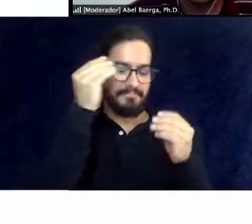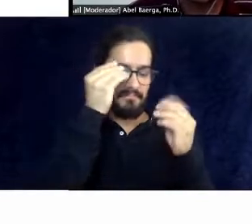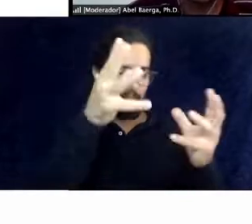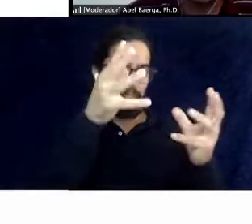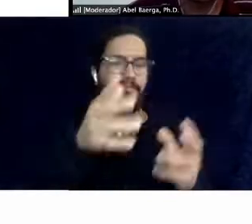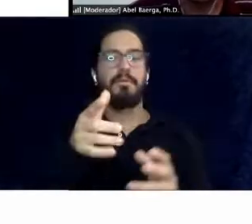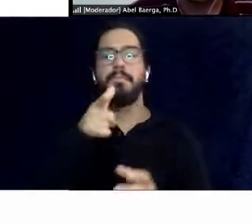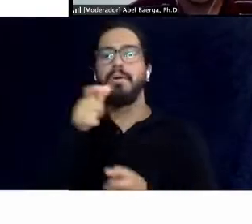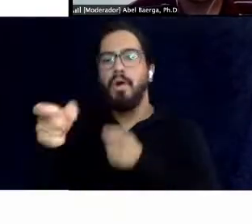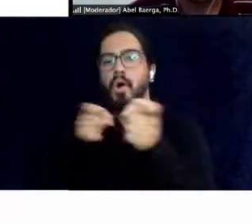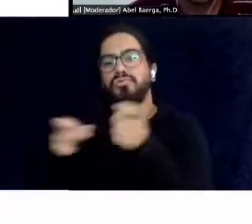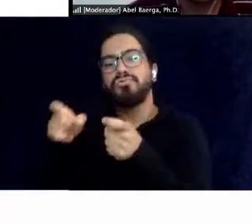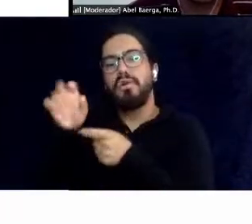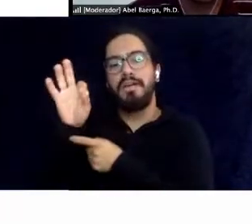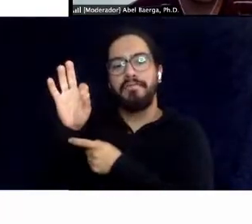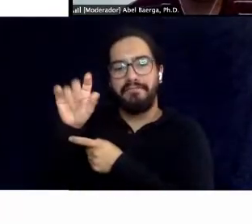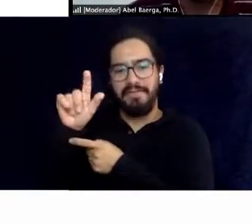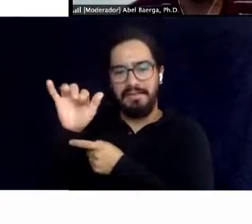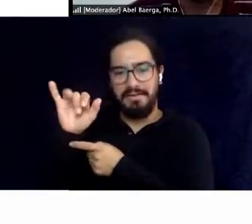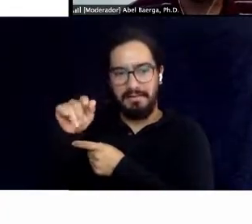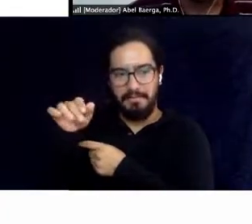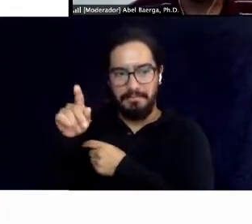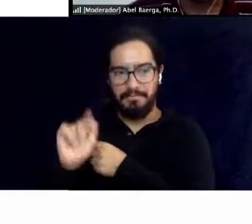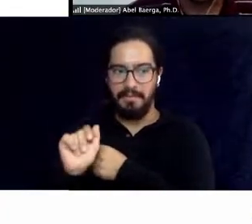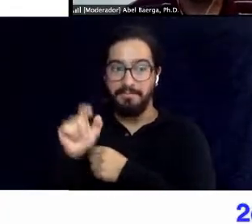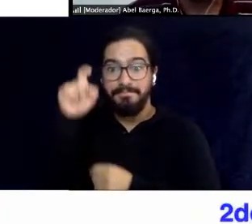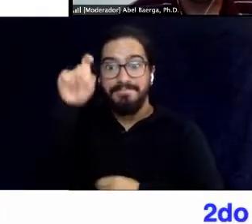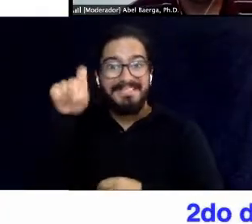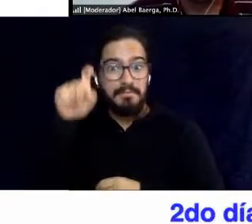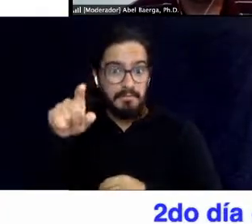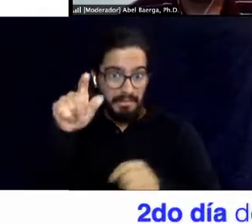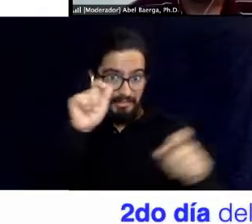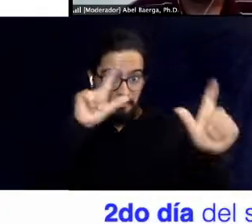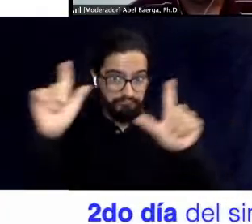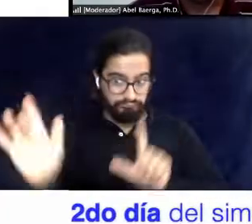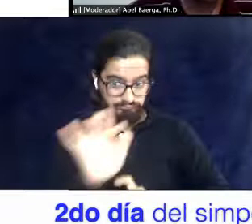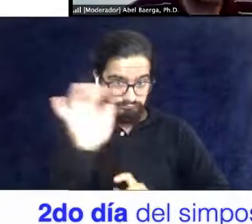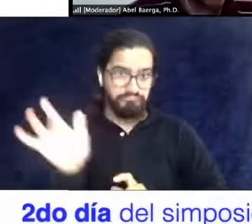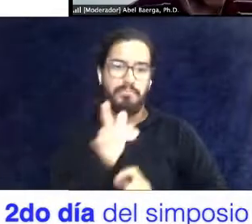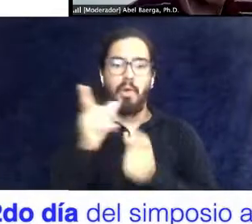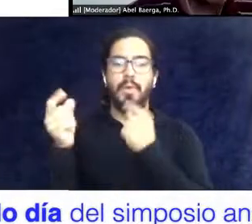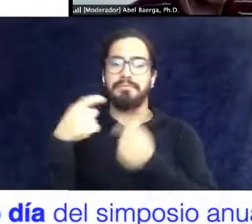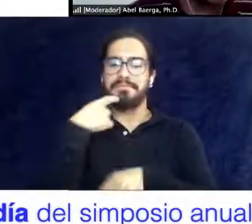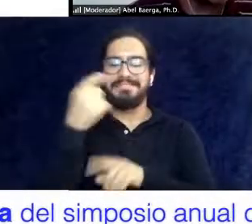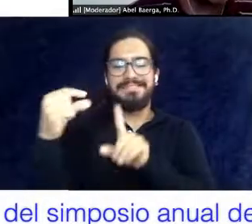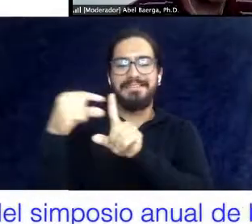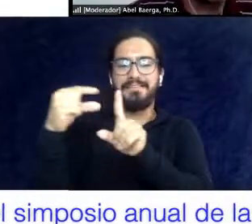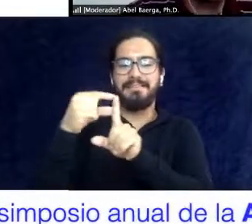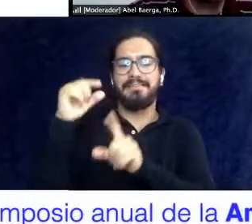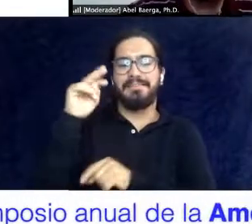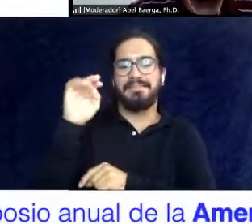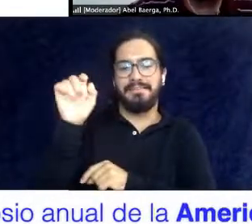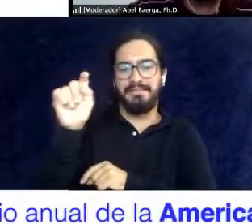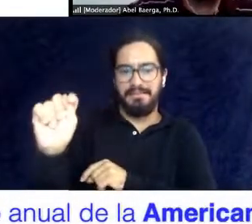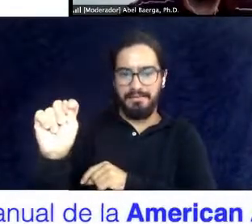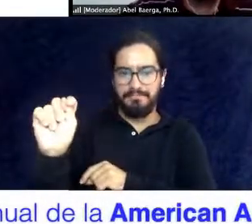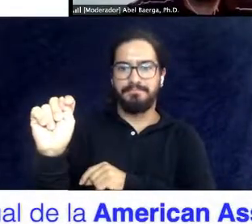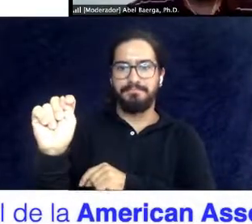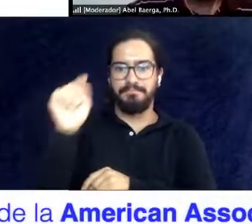estar controlando sus slides y solamente tienen que decir la palabra mágica next slide.